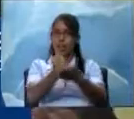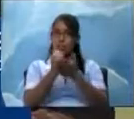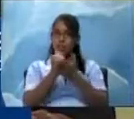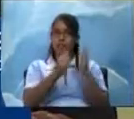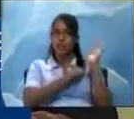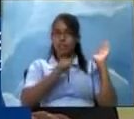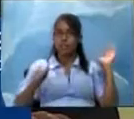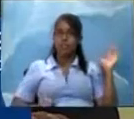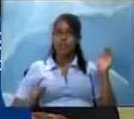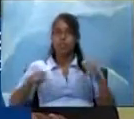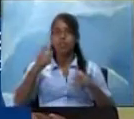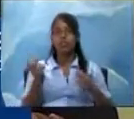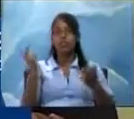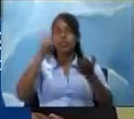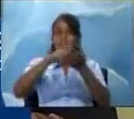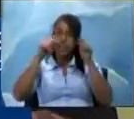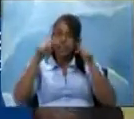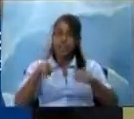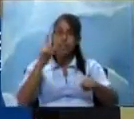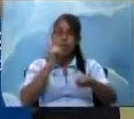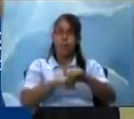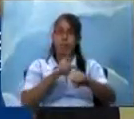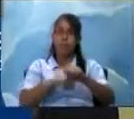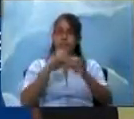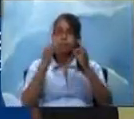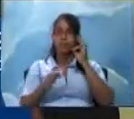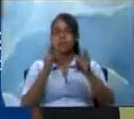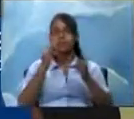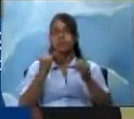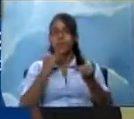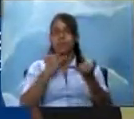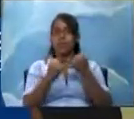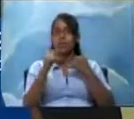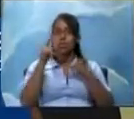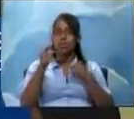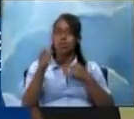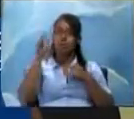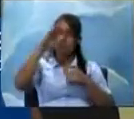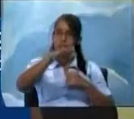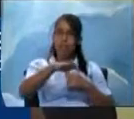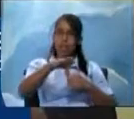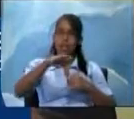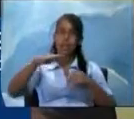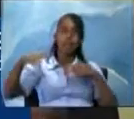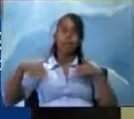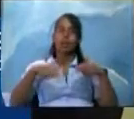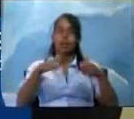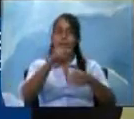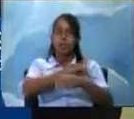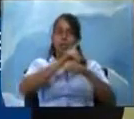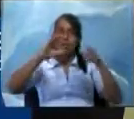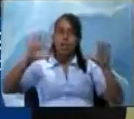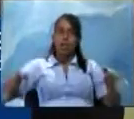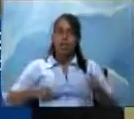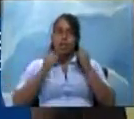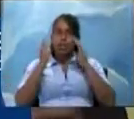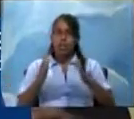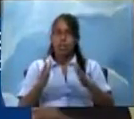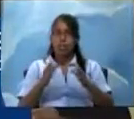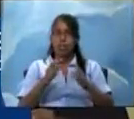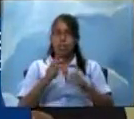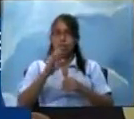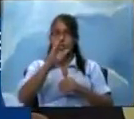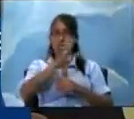Ayúdenle el Señor que cuando llegue este momento del juicio final, usted esté en el camino de la salvación, usted